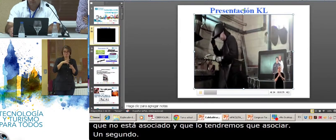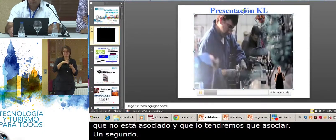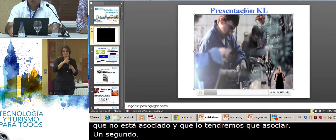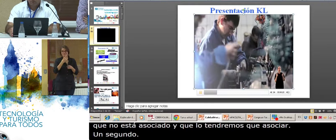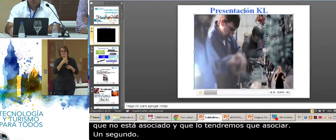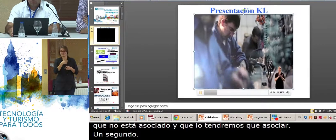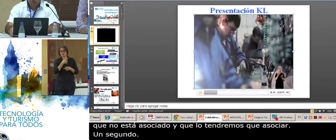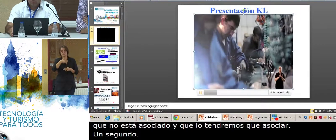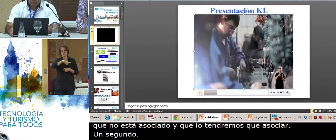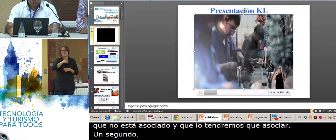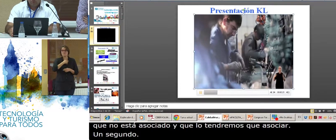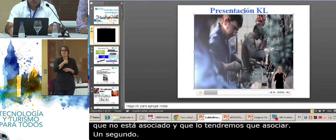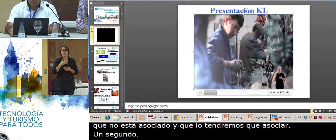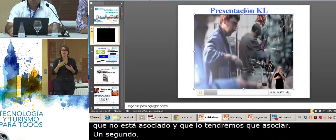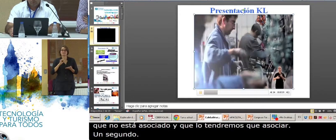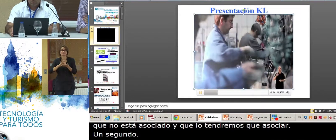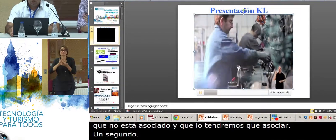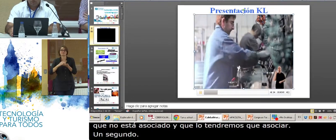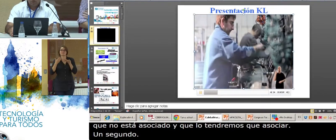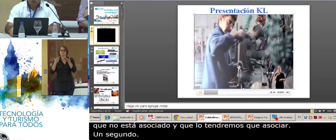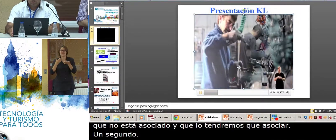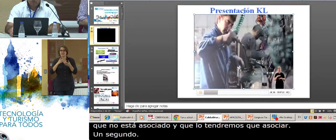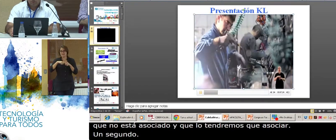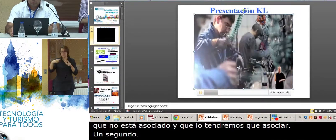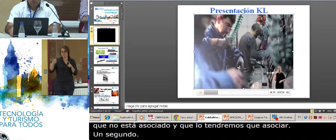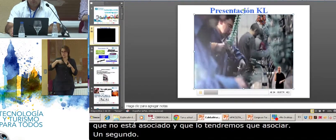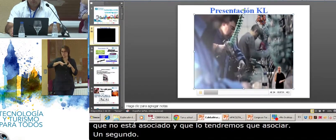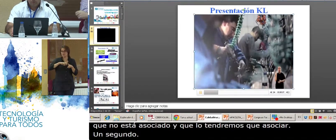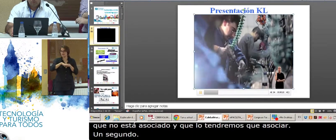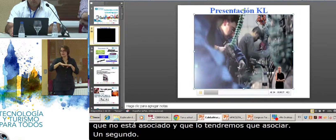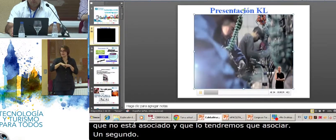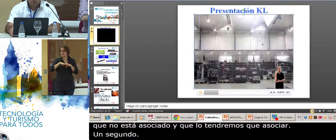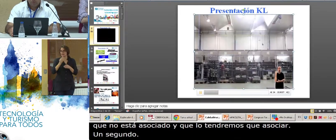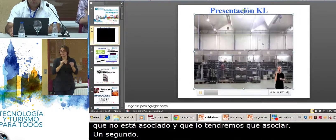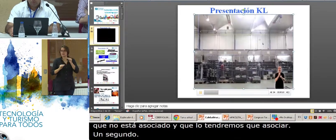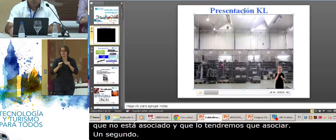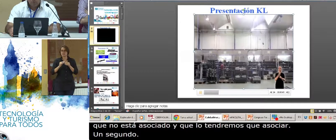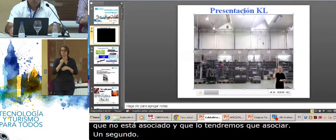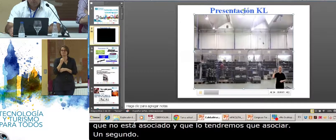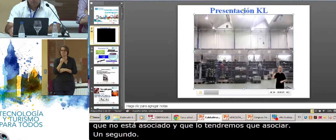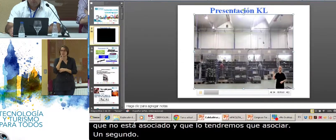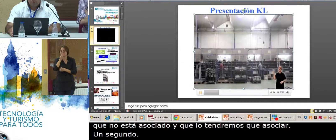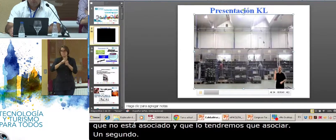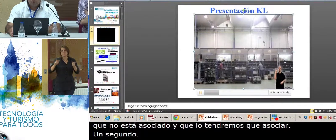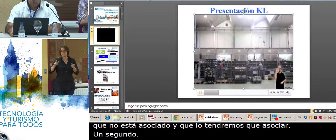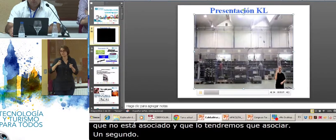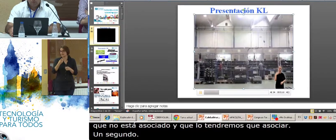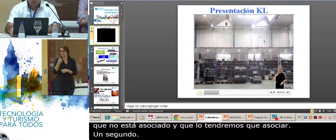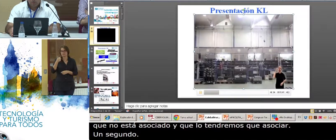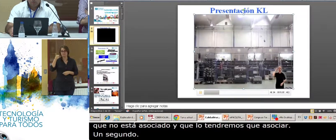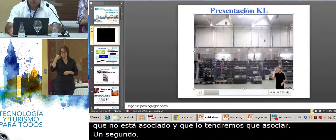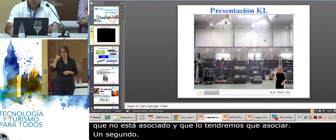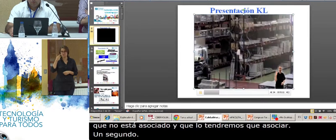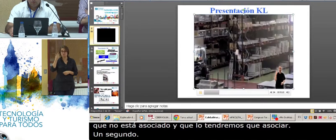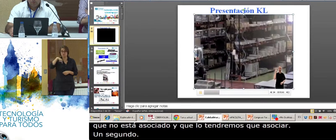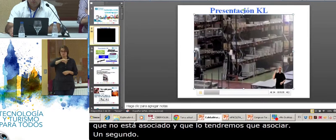we función al have servicio de a Guipúzcoa function y completamos for una our red que sostiene el community empleo de las personas que to más lo maintain necesitan. work for those Directamente persons who empleamos most en